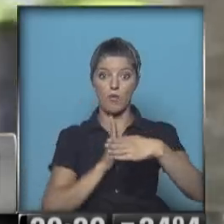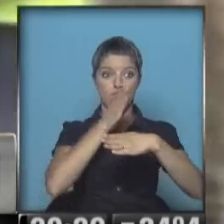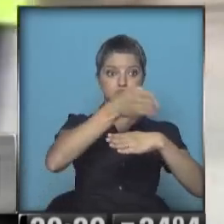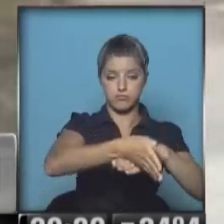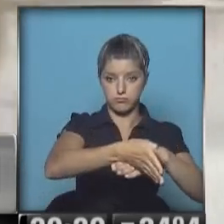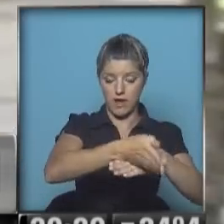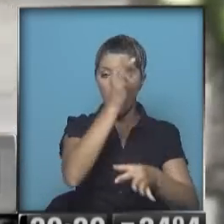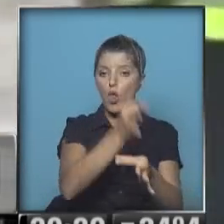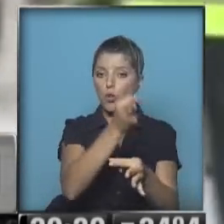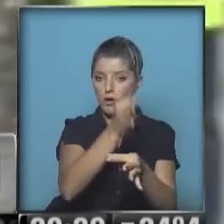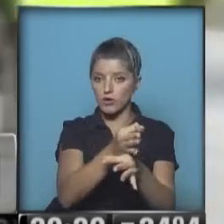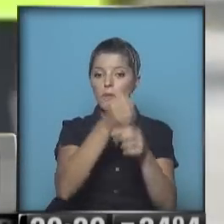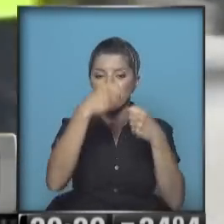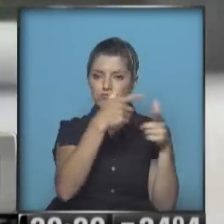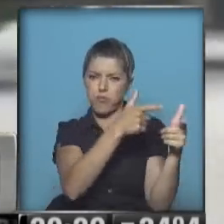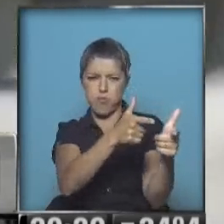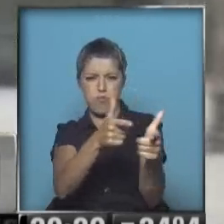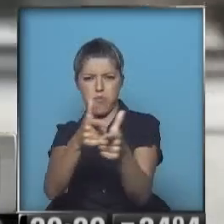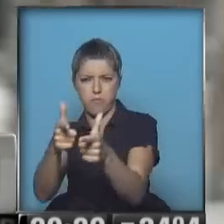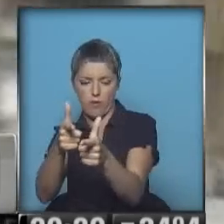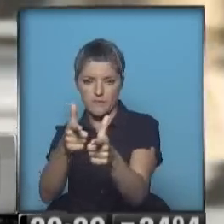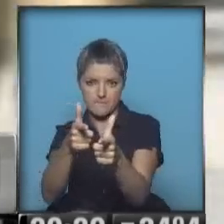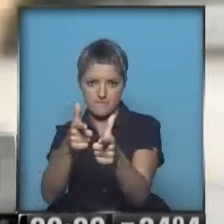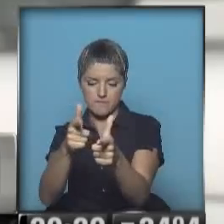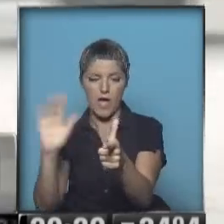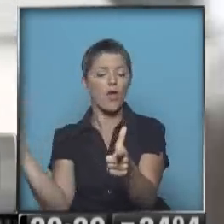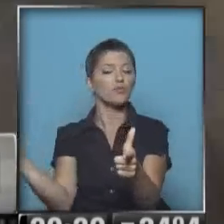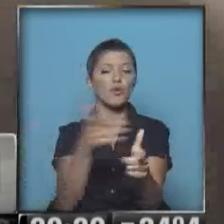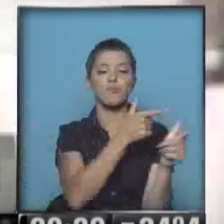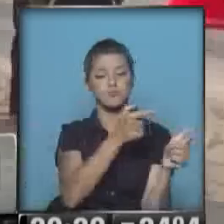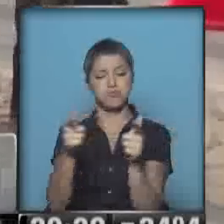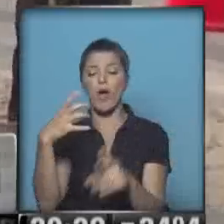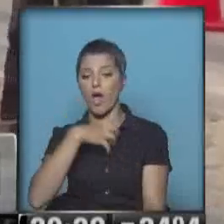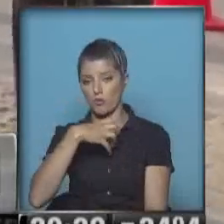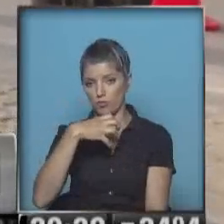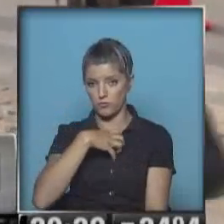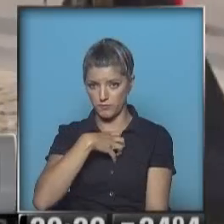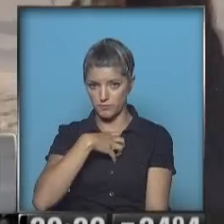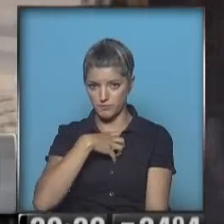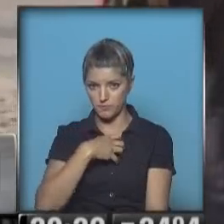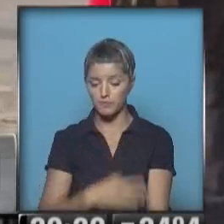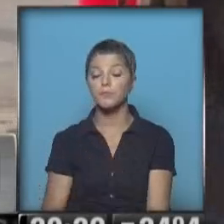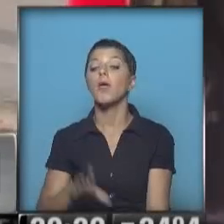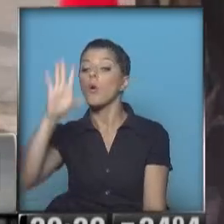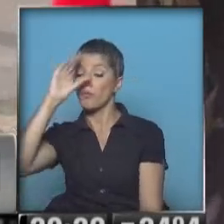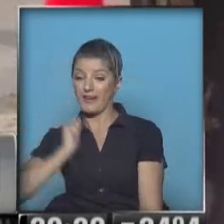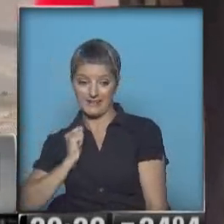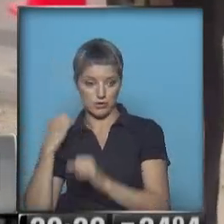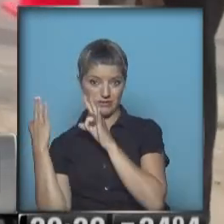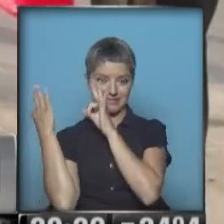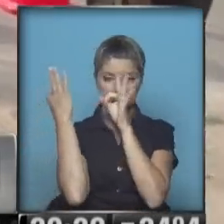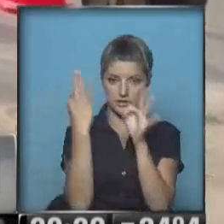ingresó al establecimiento y comenzó a disparar indiscriminadamente contra los alumnos. Cuando el ejército llegó,